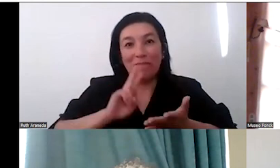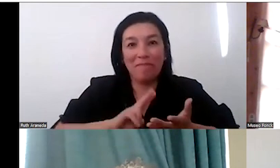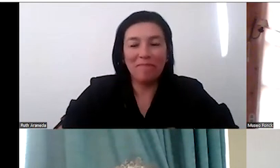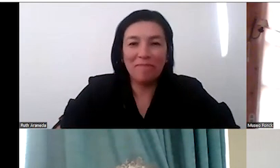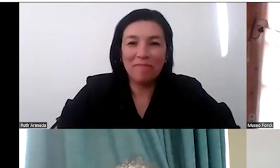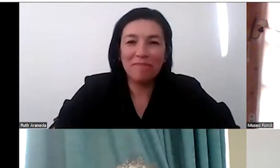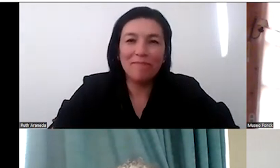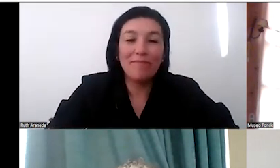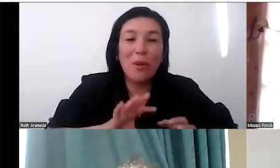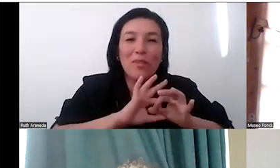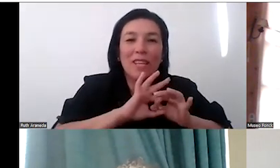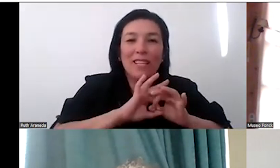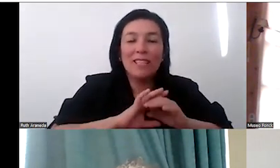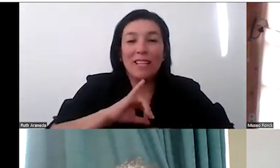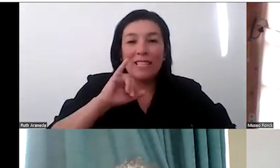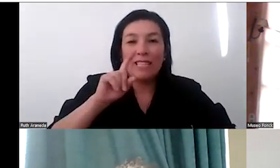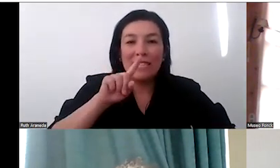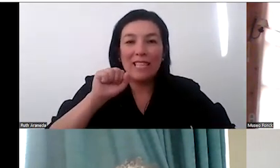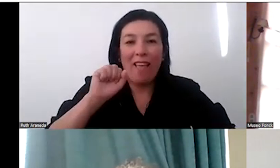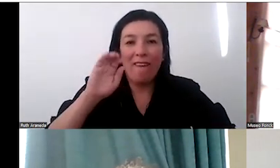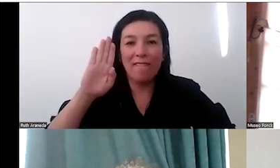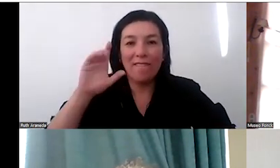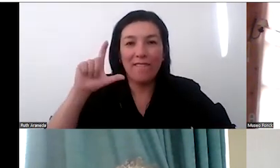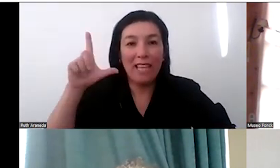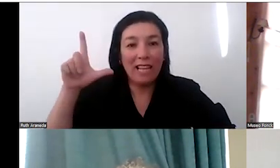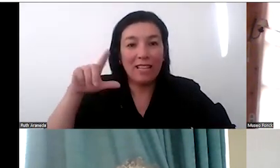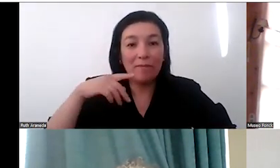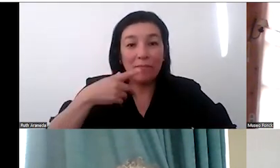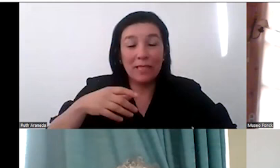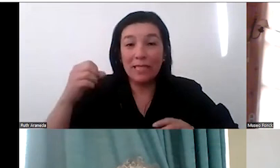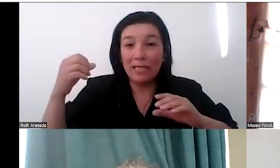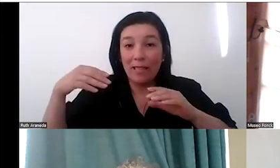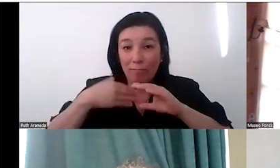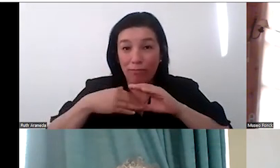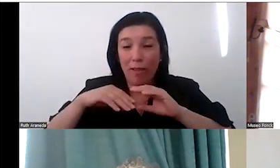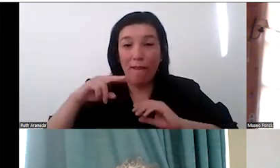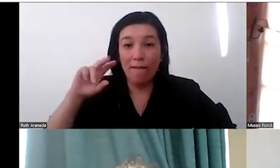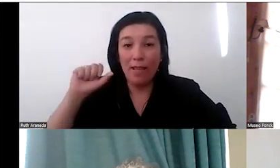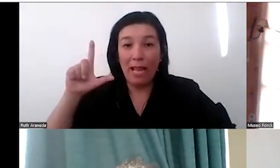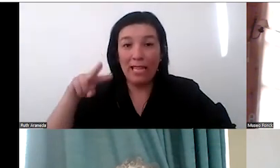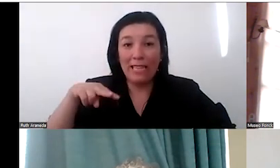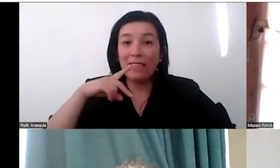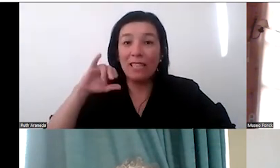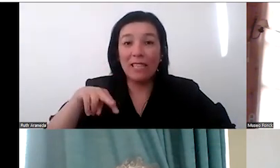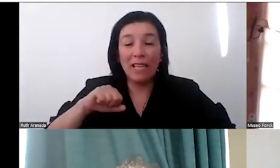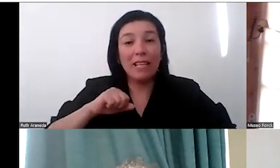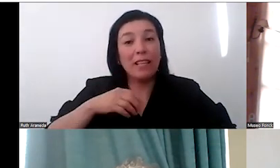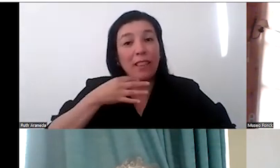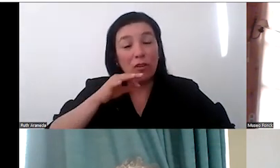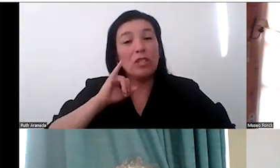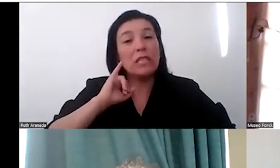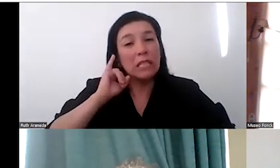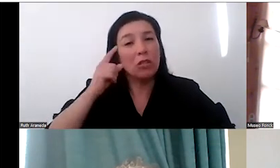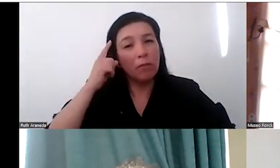Muchas gracias, Isabel. Acá en el chat, Valentina Jara dice, sí, yo creo que las aves